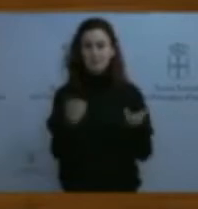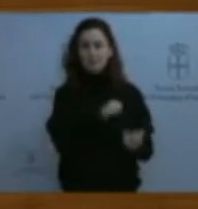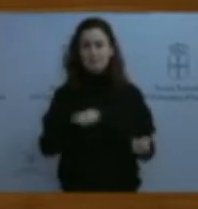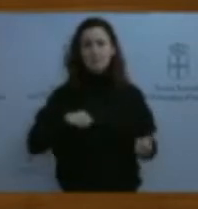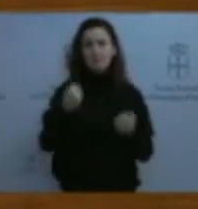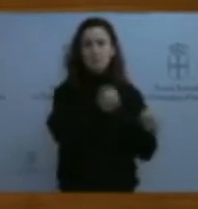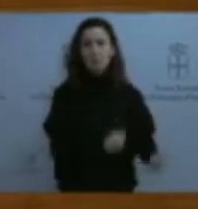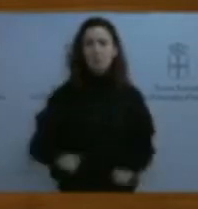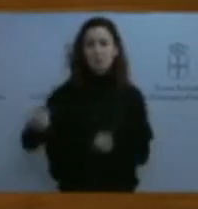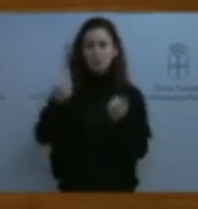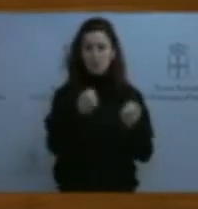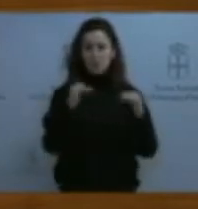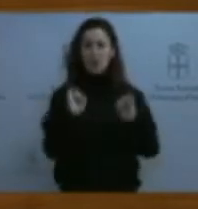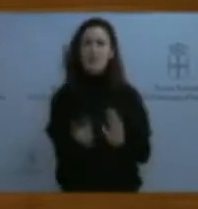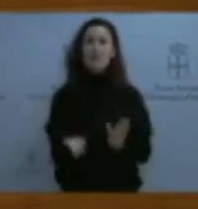autoprotección,